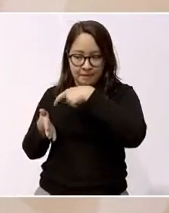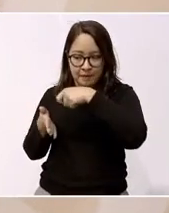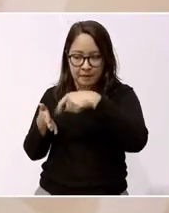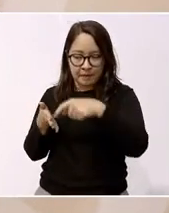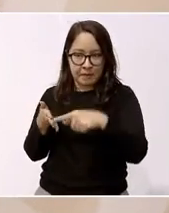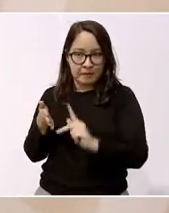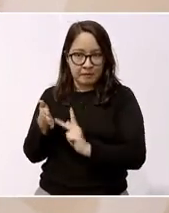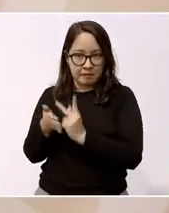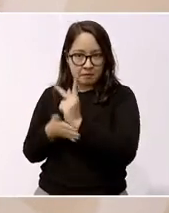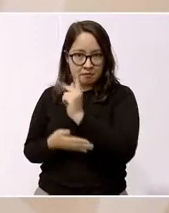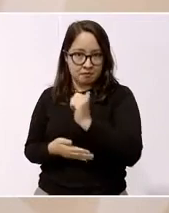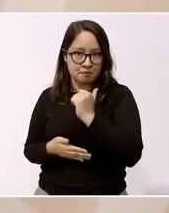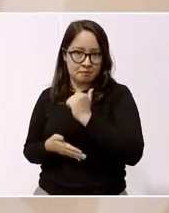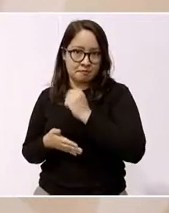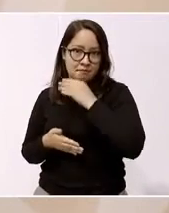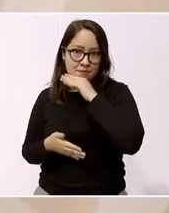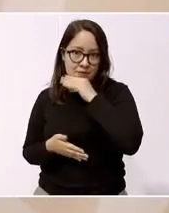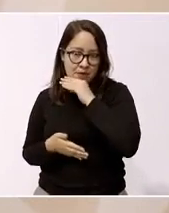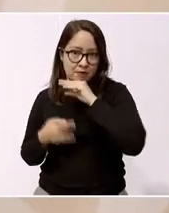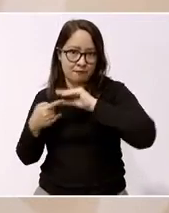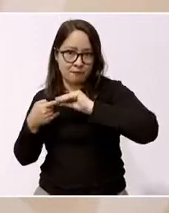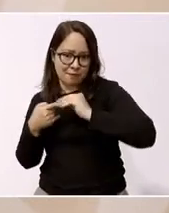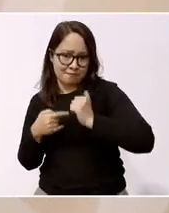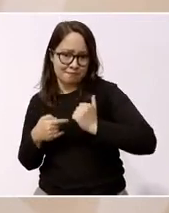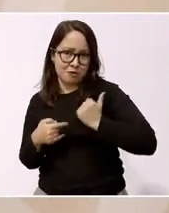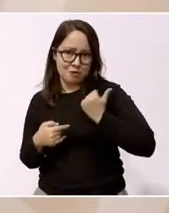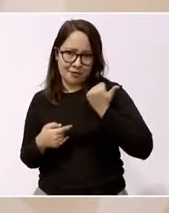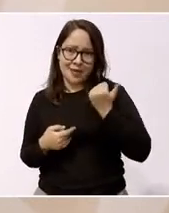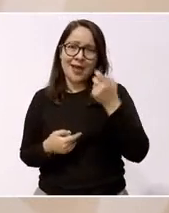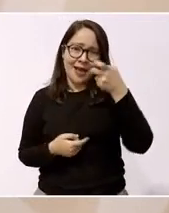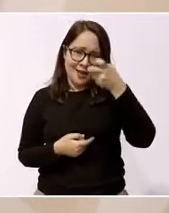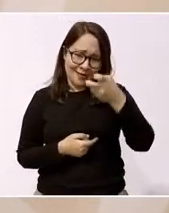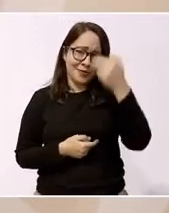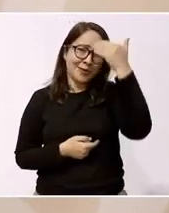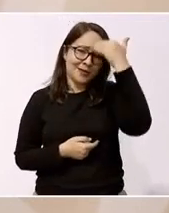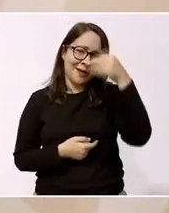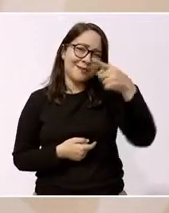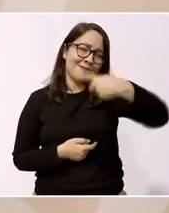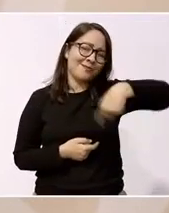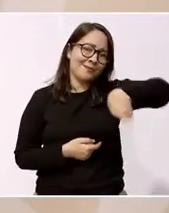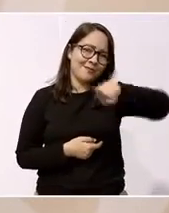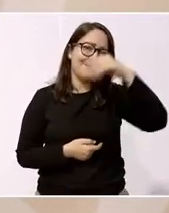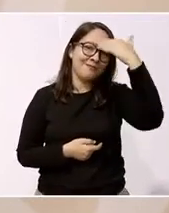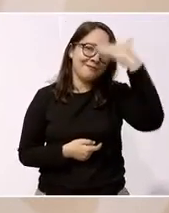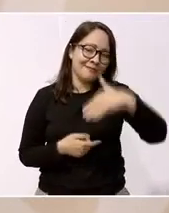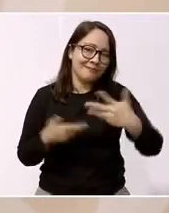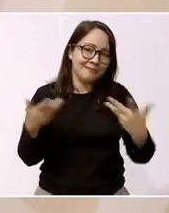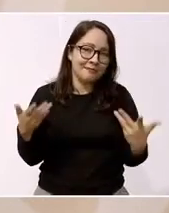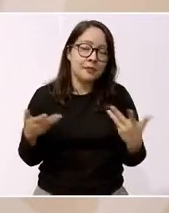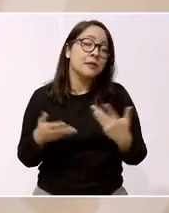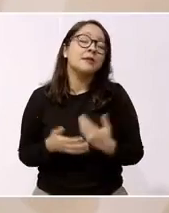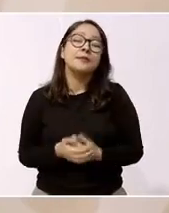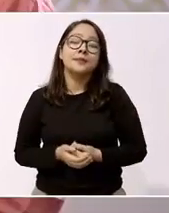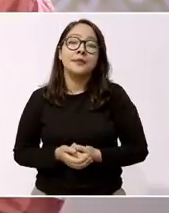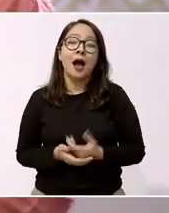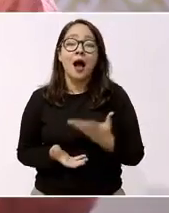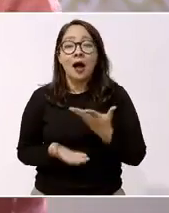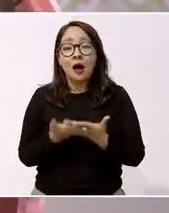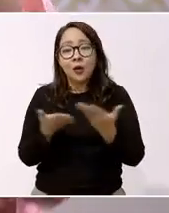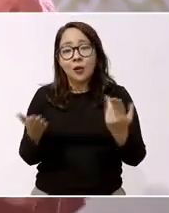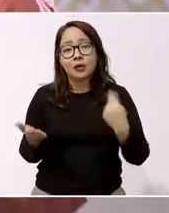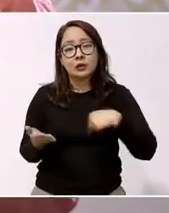su maíz y tener su frijol. Ya eso lo saben muy bien ustedes. Pues ahora tenemos